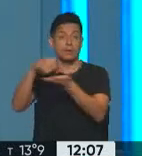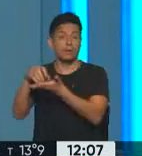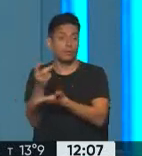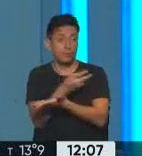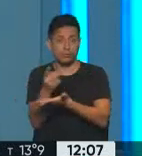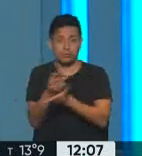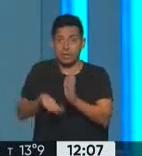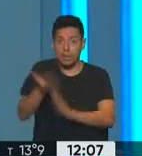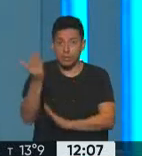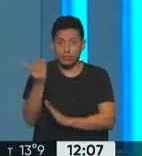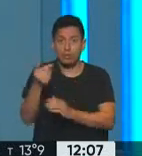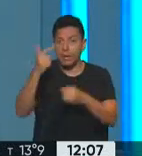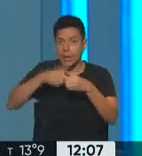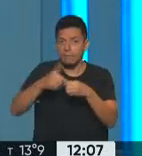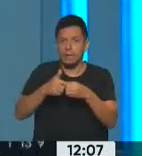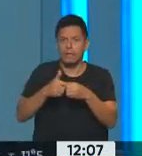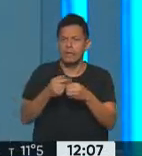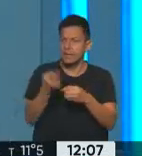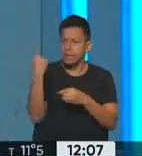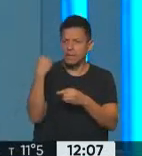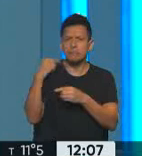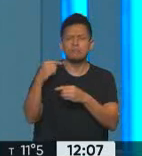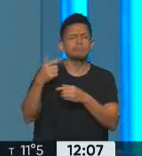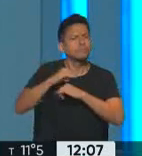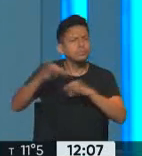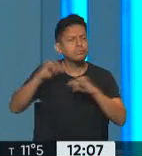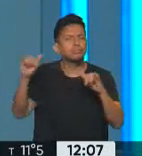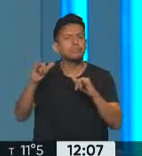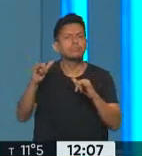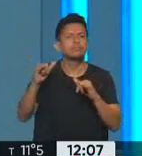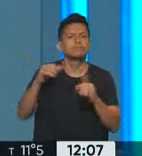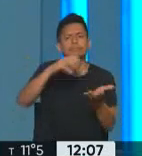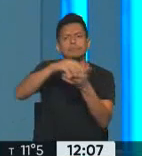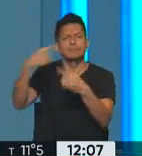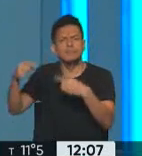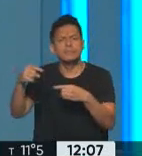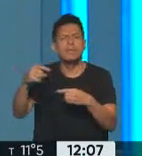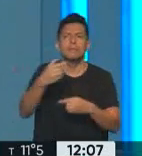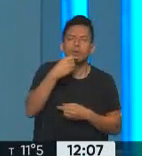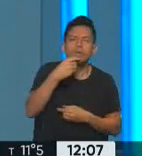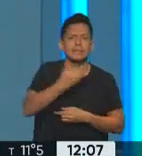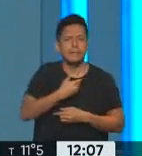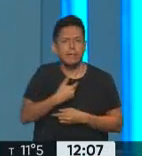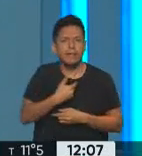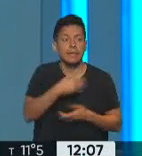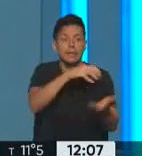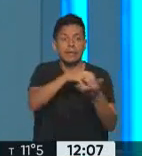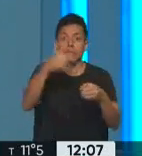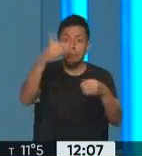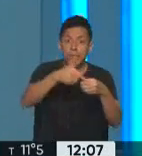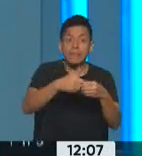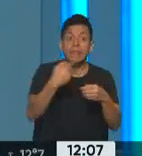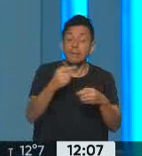Que habían subido los valores, pero empezaron a llegar informaciones de distintas estaciones de servicio de Santa Fe, de Mendoza, diciendo cuidado, porque